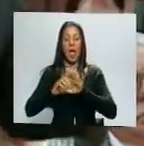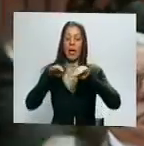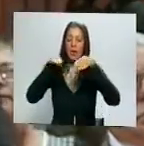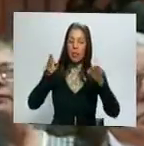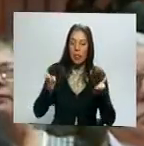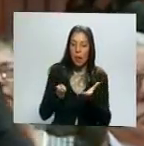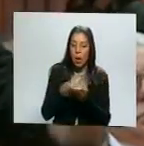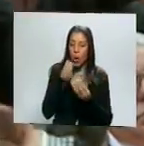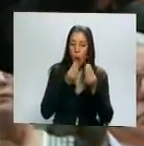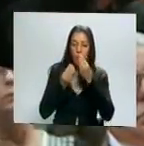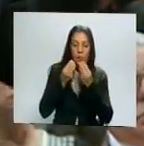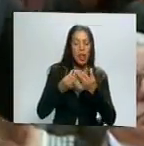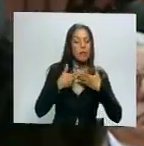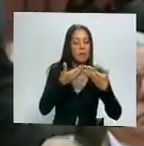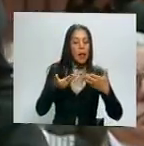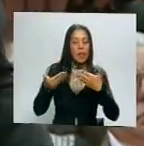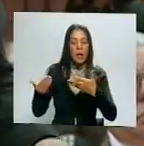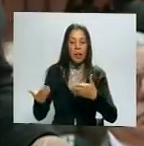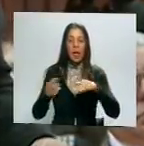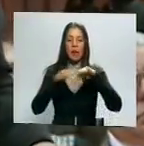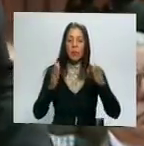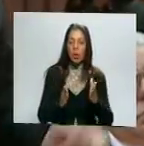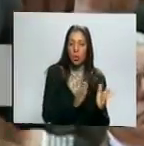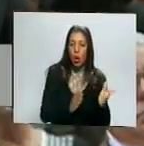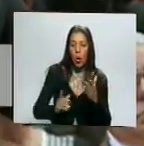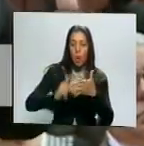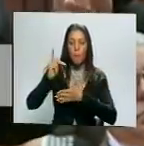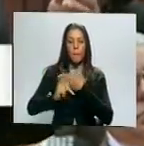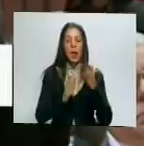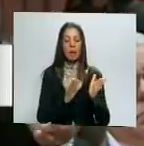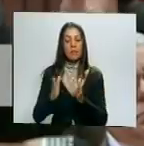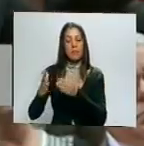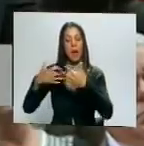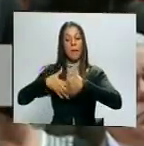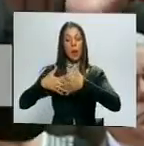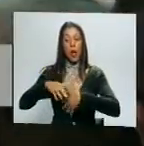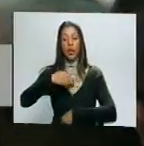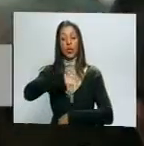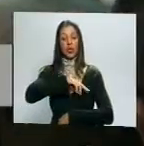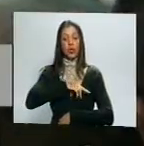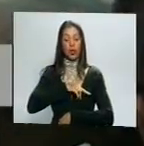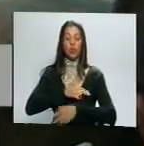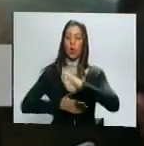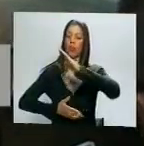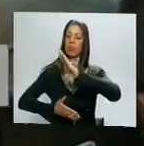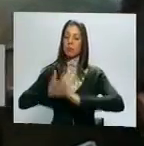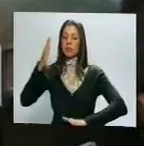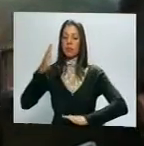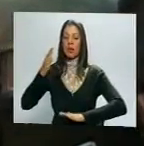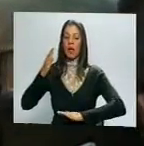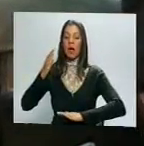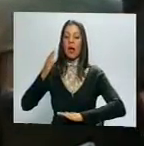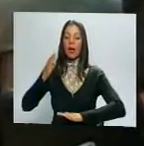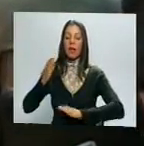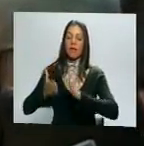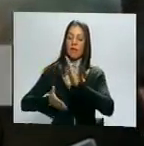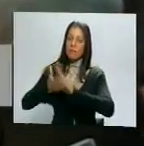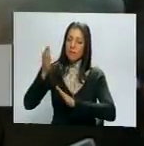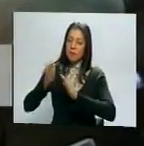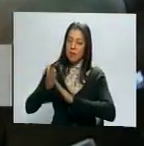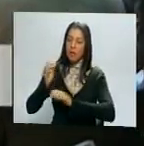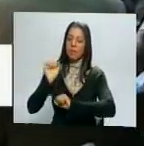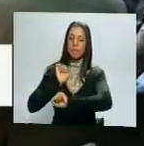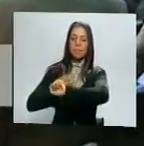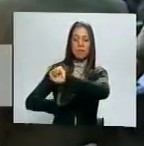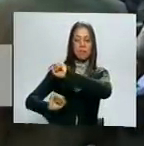pueblo que se organiza, el pueblo que produce, y que vamos a salir a defender el salario